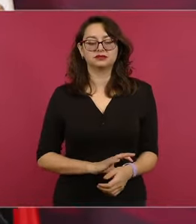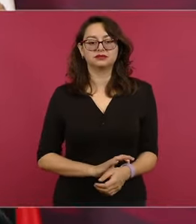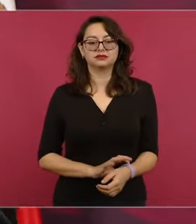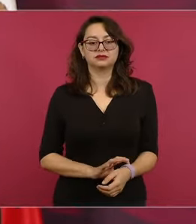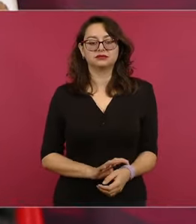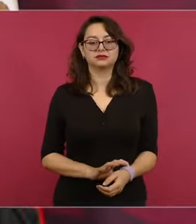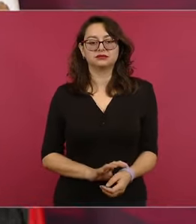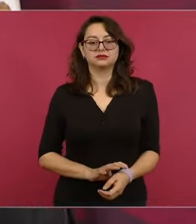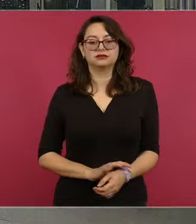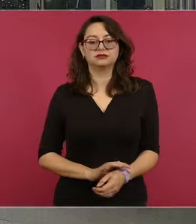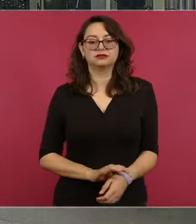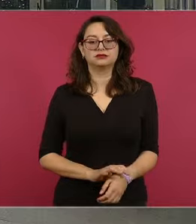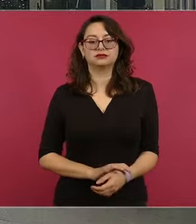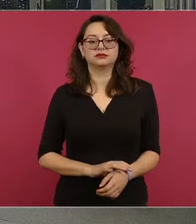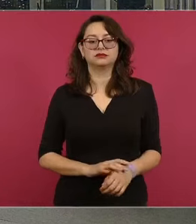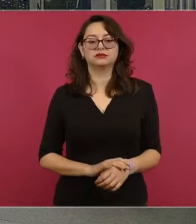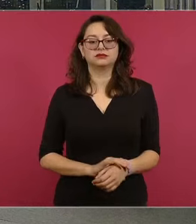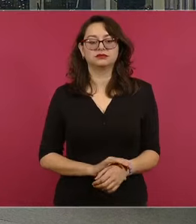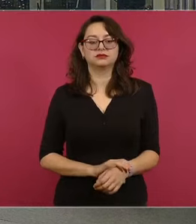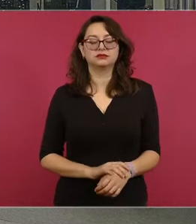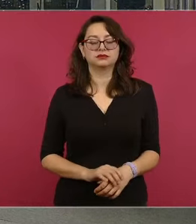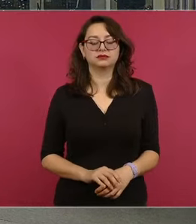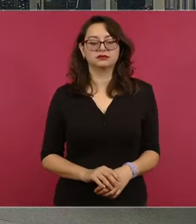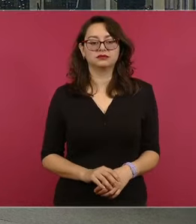muy joven, ¿no? En el béis.